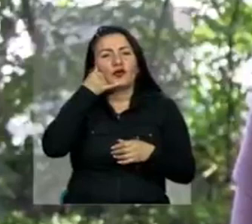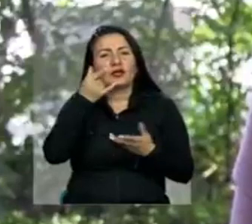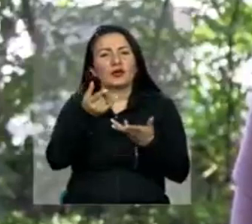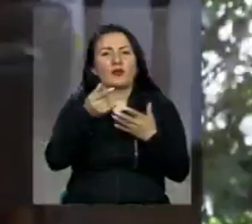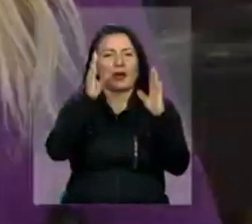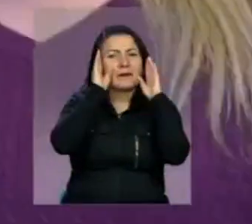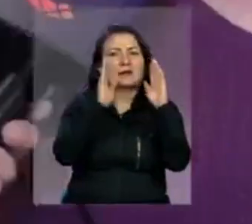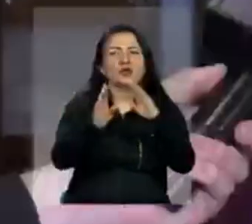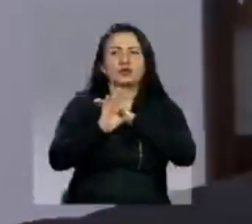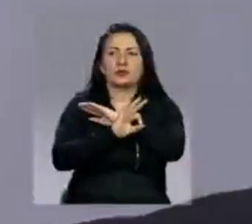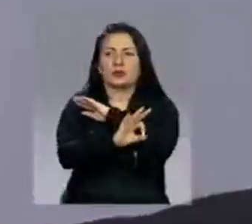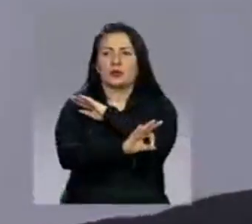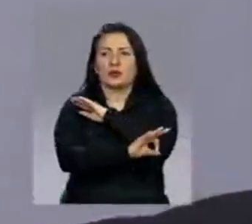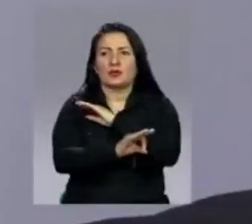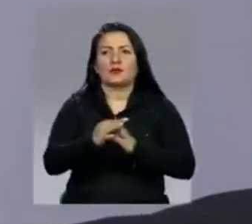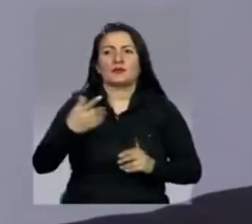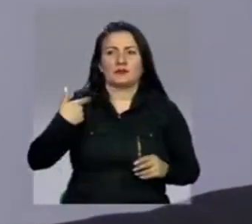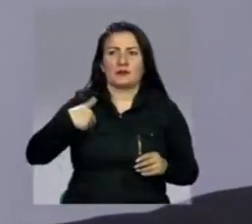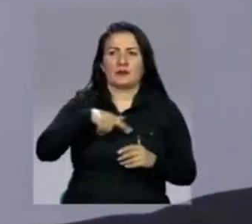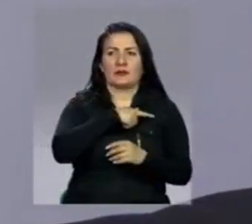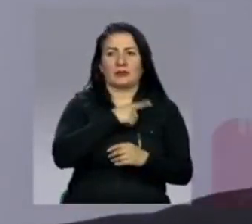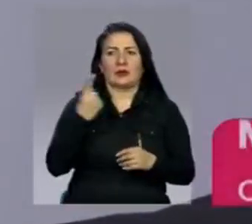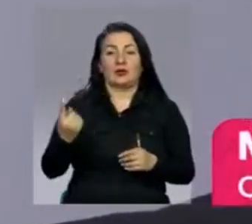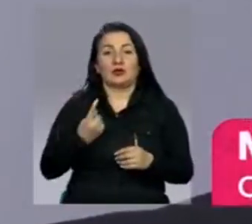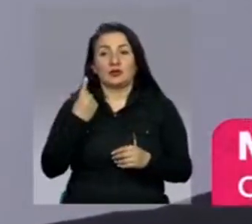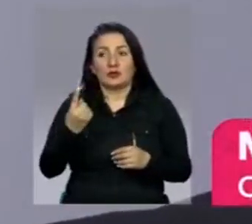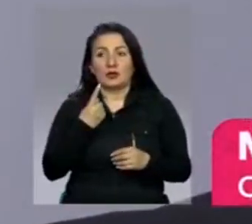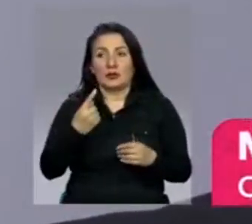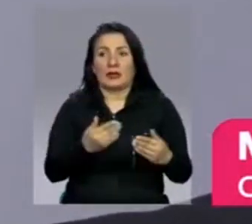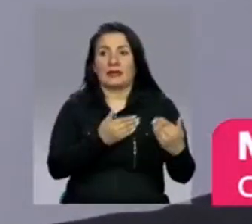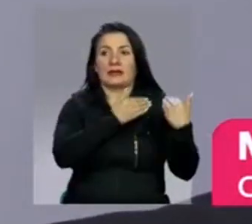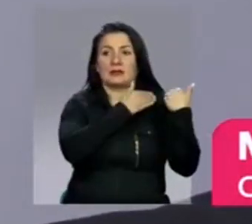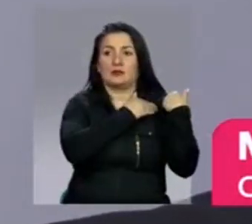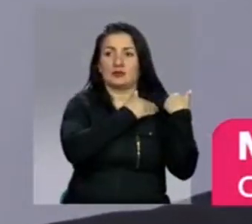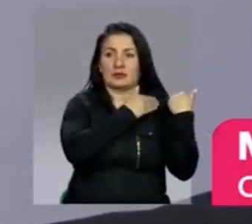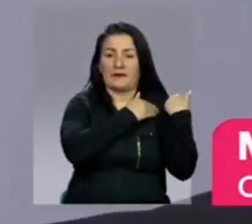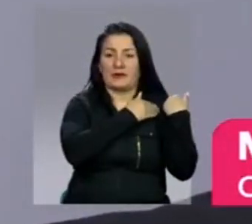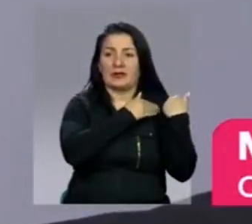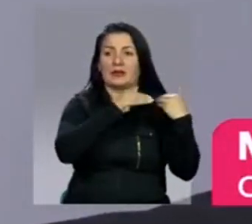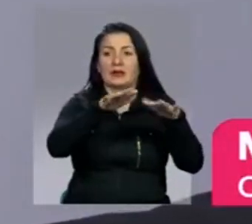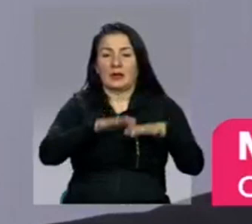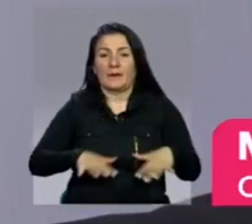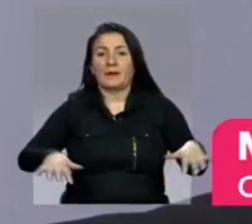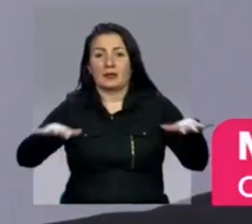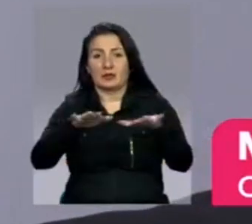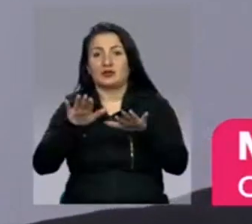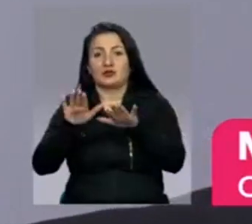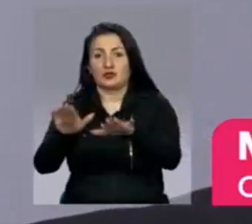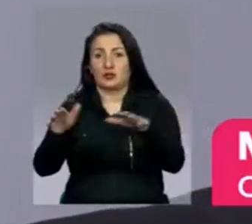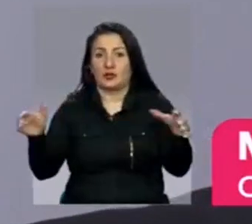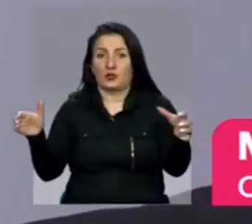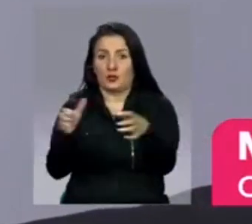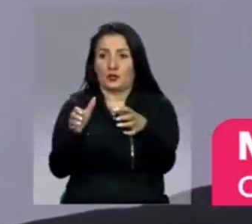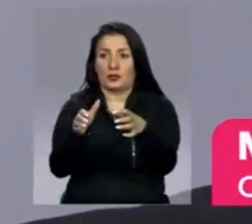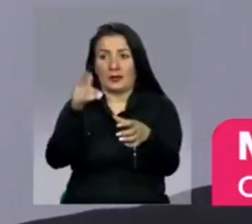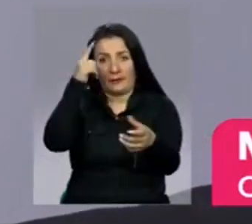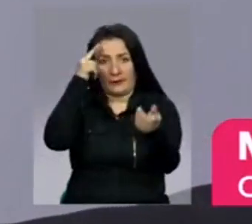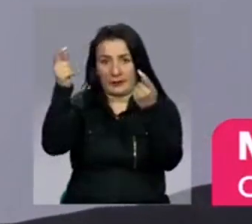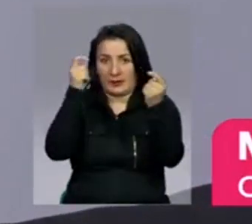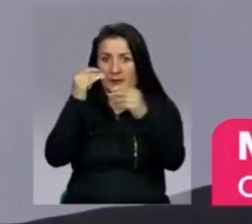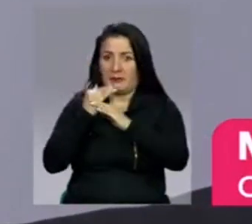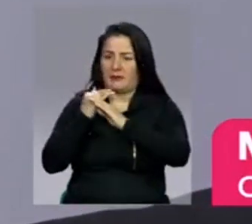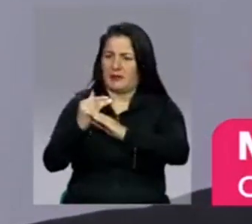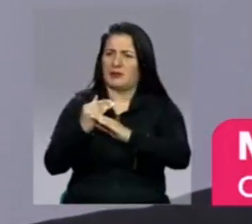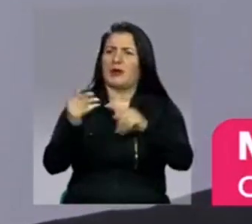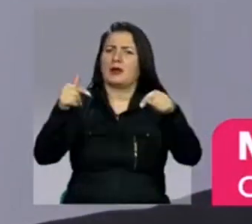atención psicológica. No podemos solo responsabilizar al sector público de hacer las estrategias de prevención. Yo creo que